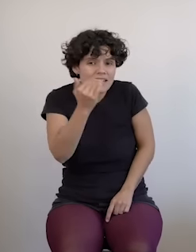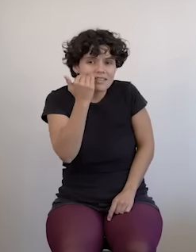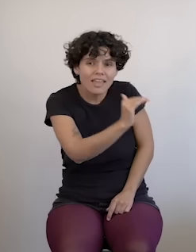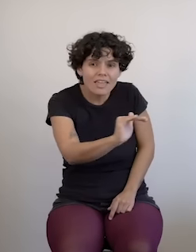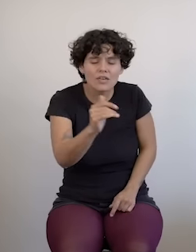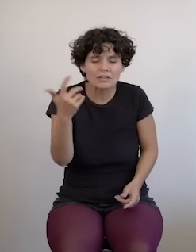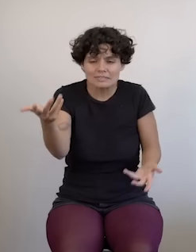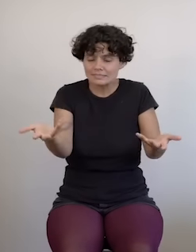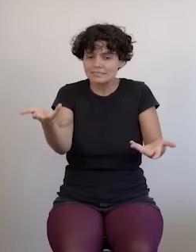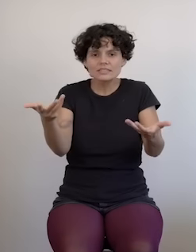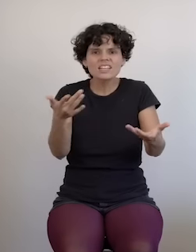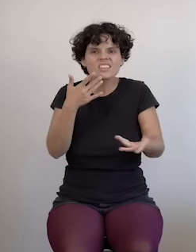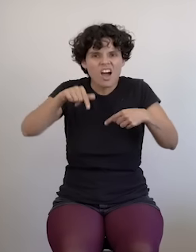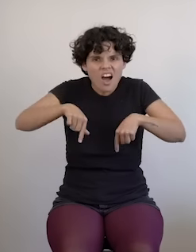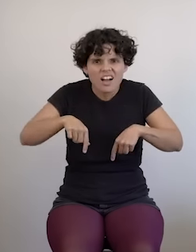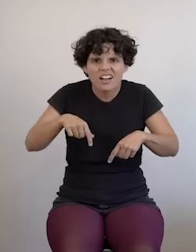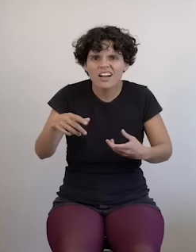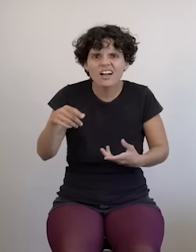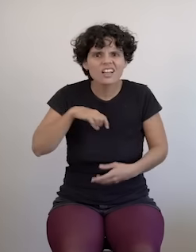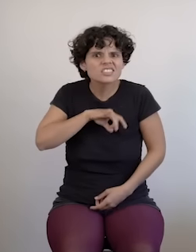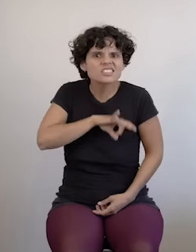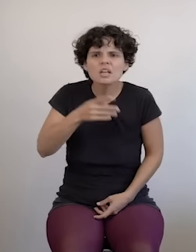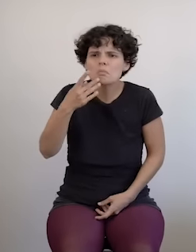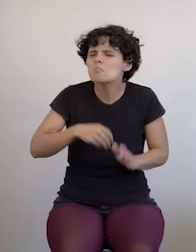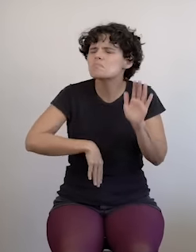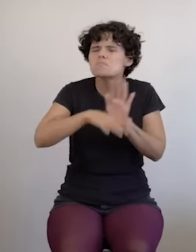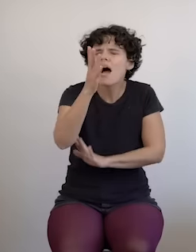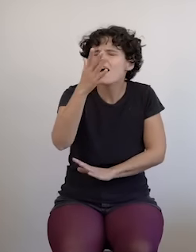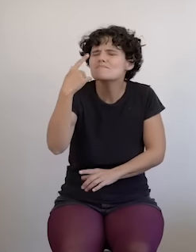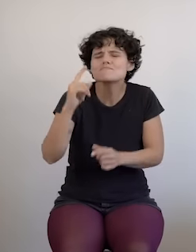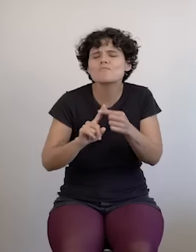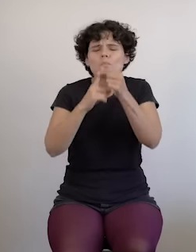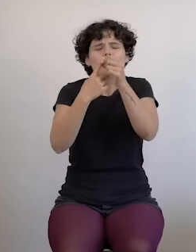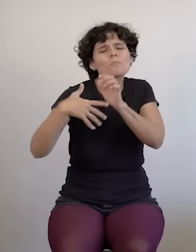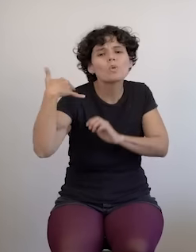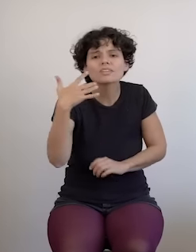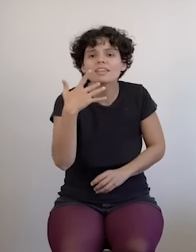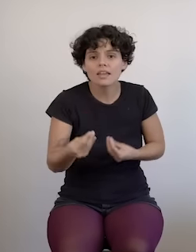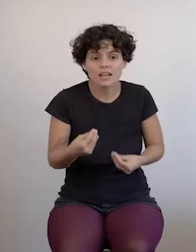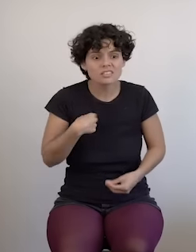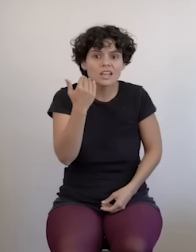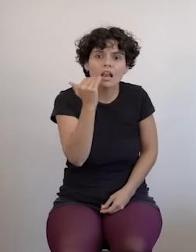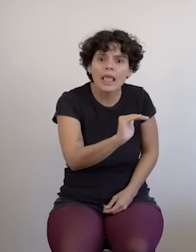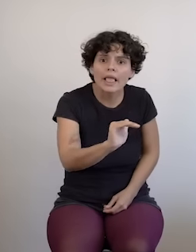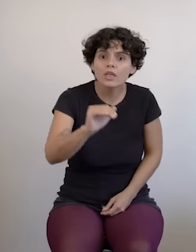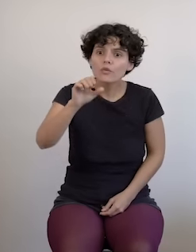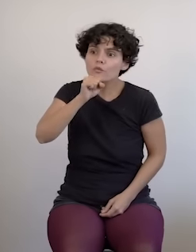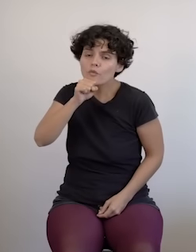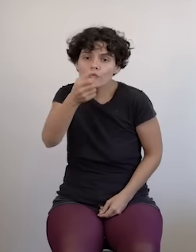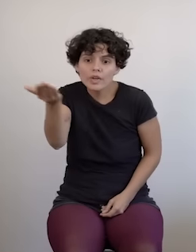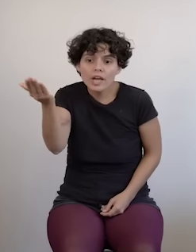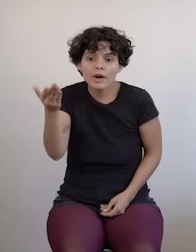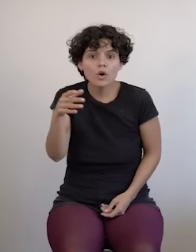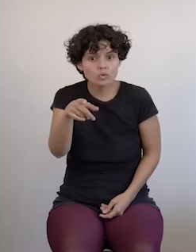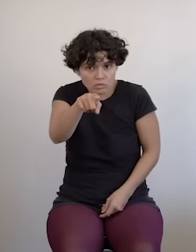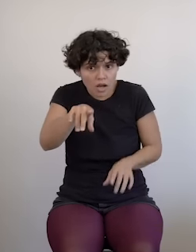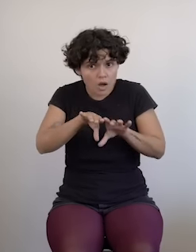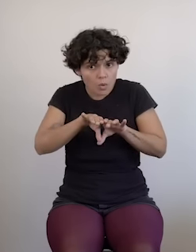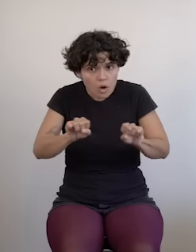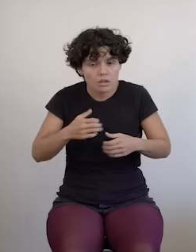más valioso que tenemos aquí en este país? ¿Son los niños, son los abuelitos, o no? ¿Está concuerda conmigo? Los